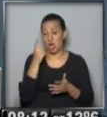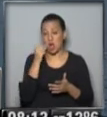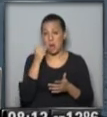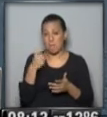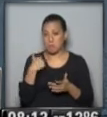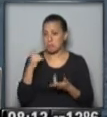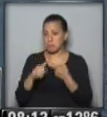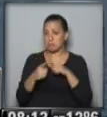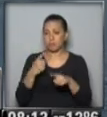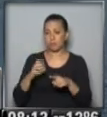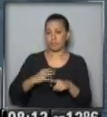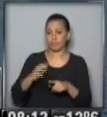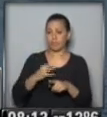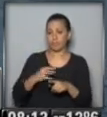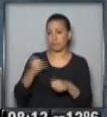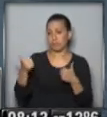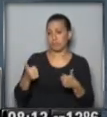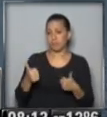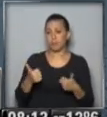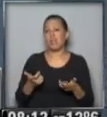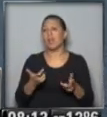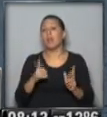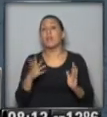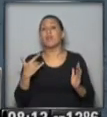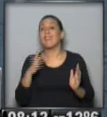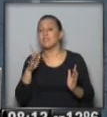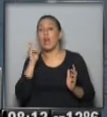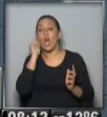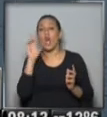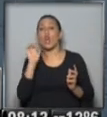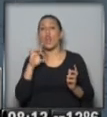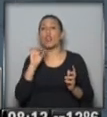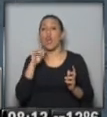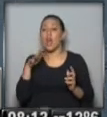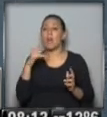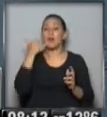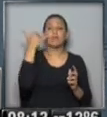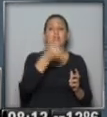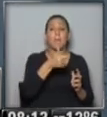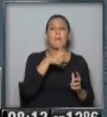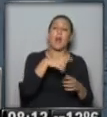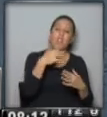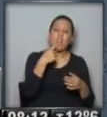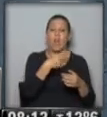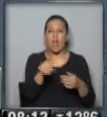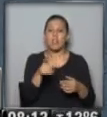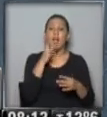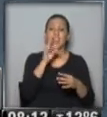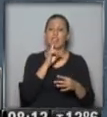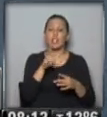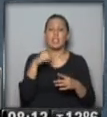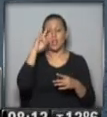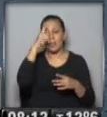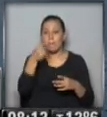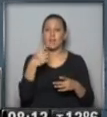y tengo una relación de años de muchos años así que no se descarta esa posibilidad de que haya existido un llamado para que recapacite y que realmente